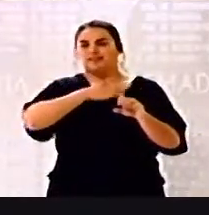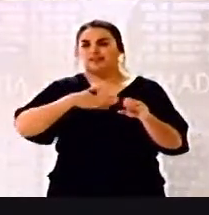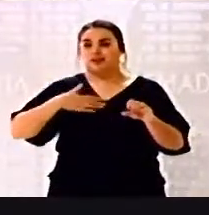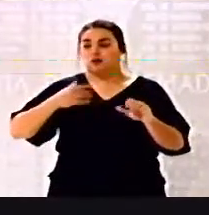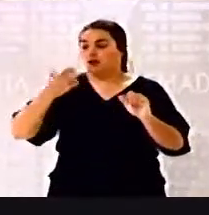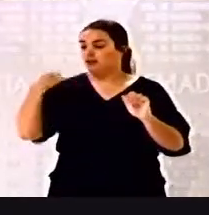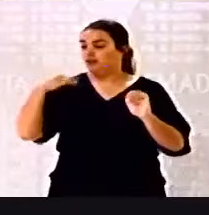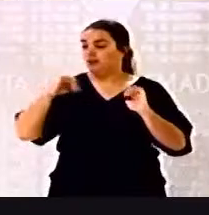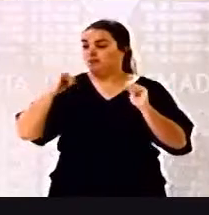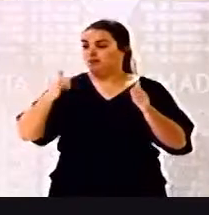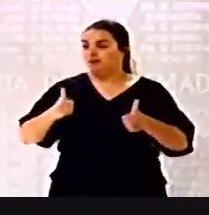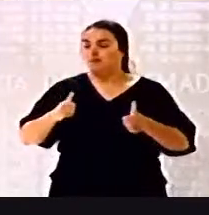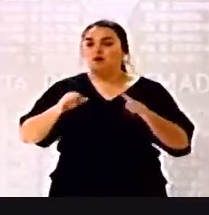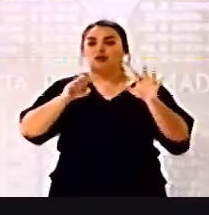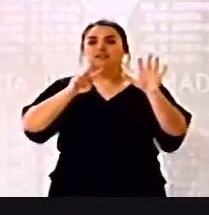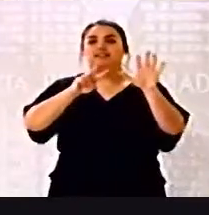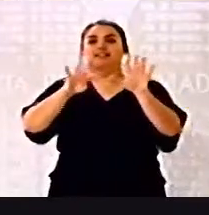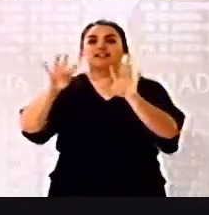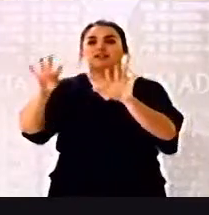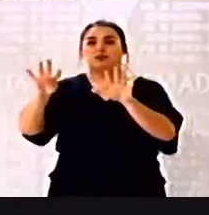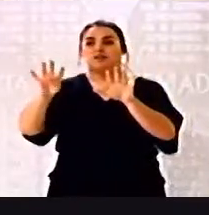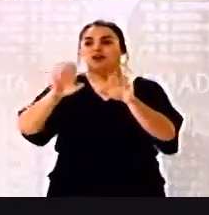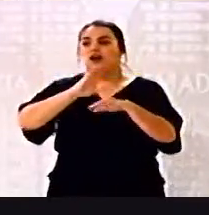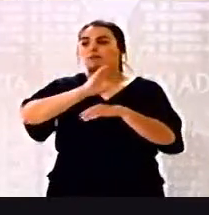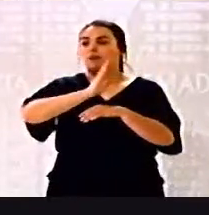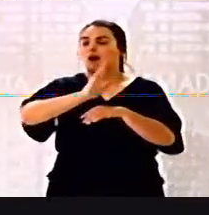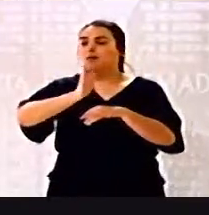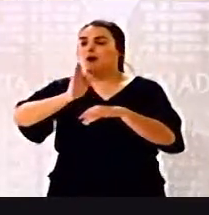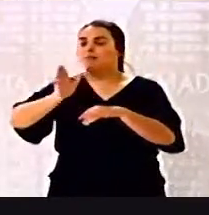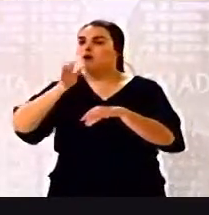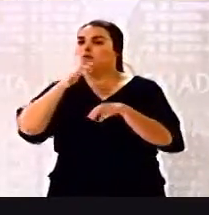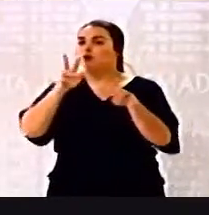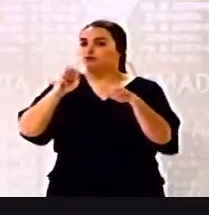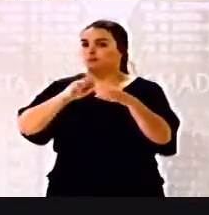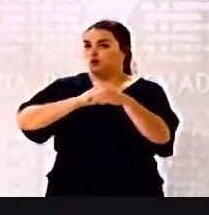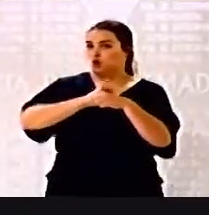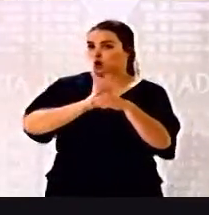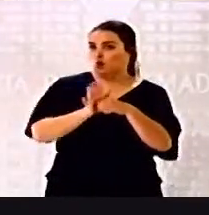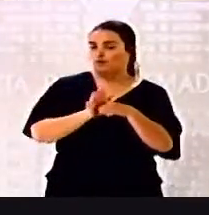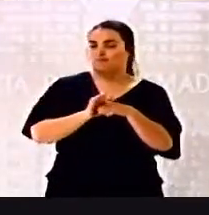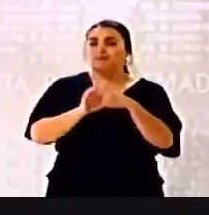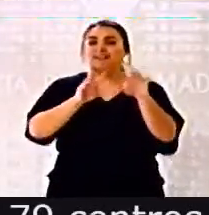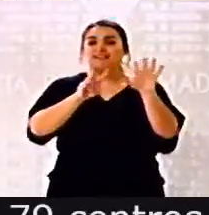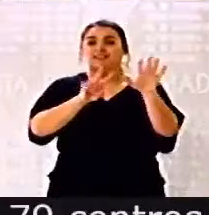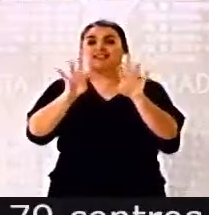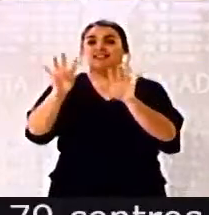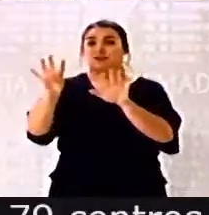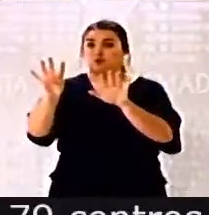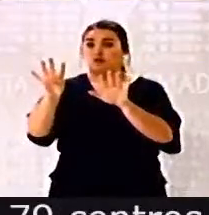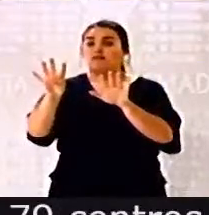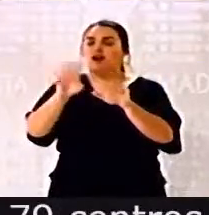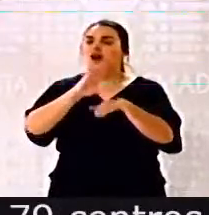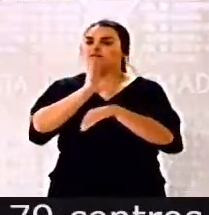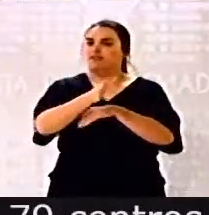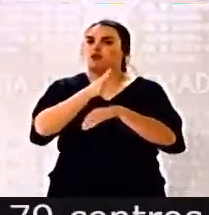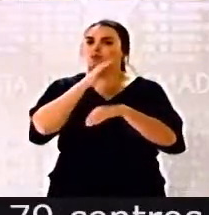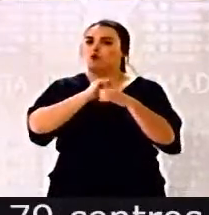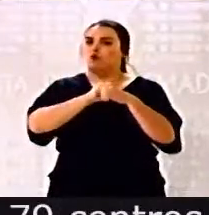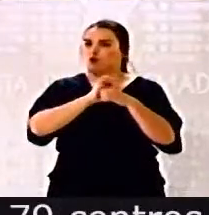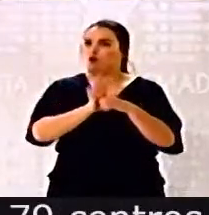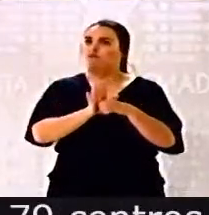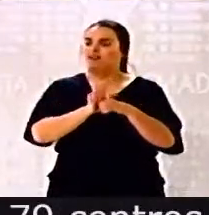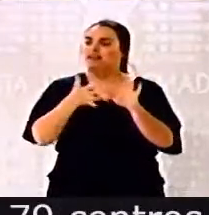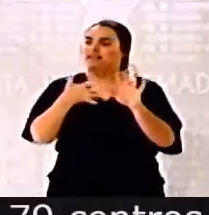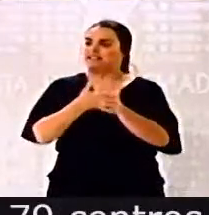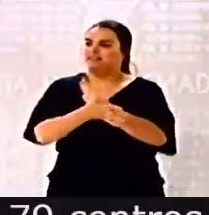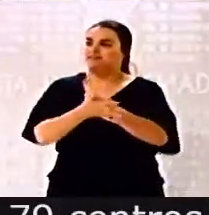empezamos teniendo 79 centros afectados por COVID-19, 79 centros afectados por COVID-19, es decir, que había